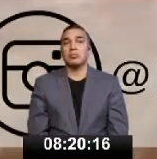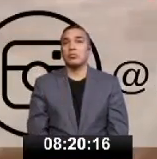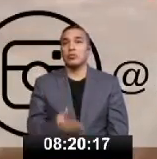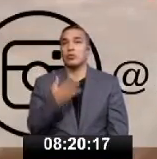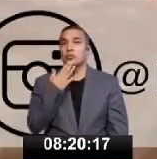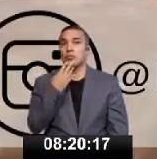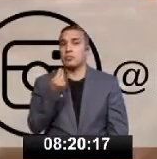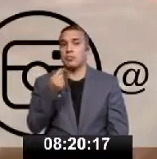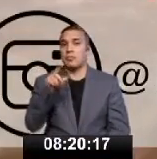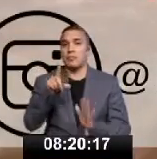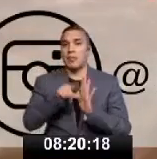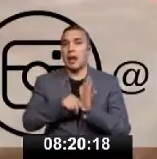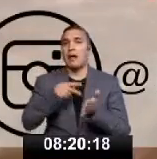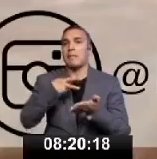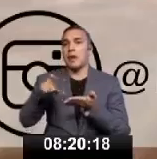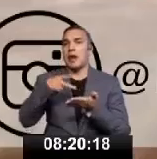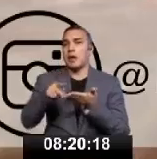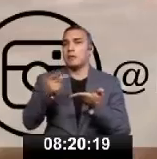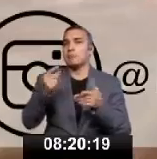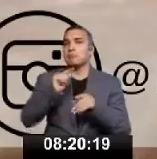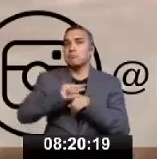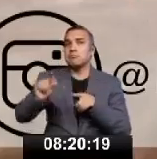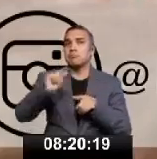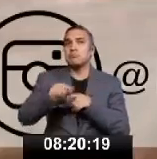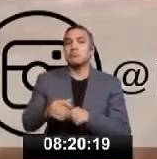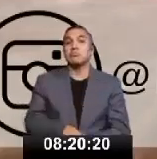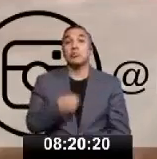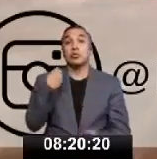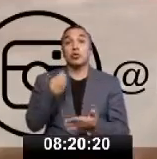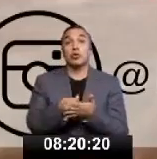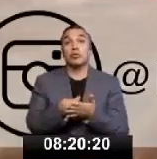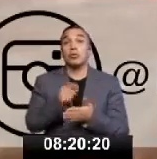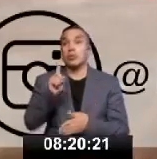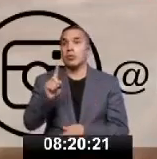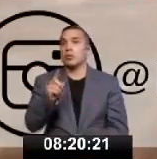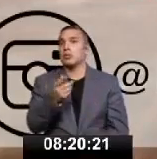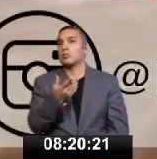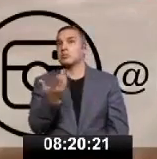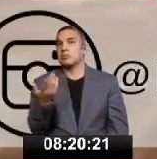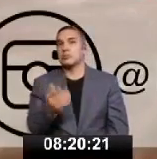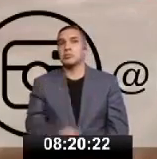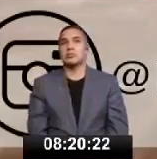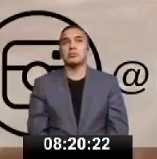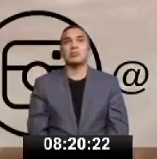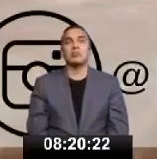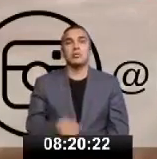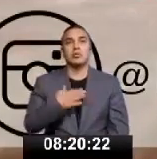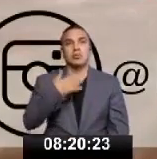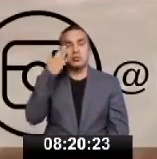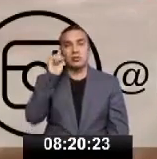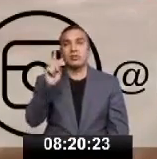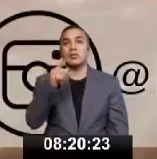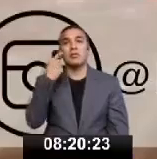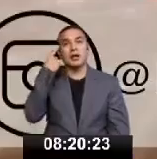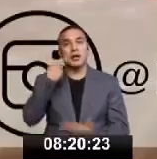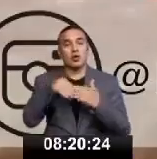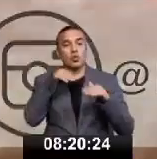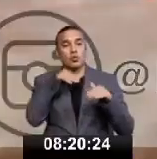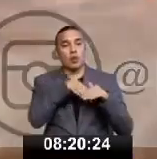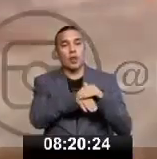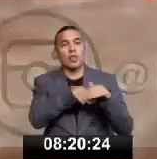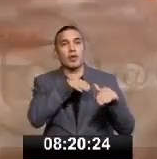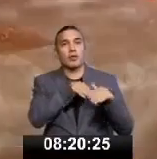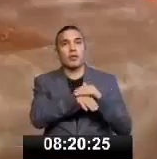a cómodo plazo para que me los paguen, ¿no? Yeah. El que me querían me compraban de una, sino pues, yo ya sabía que eso era como una alcancía,